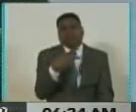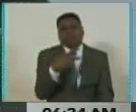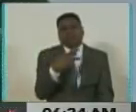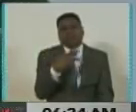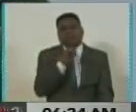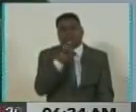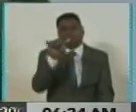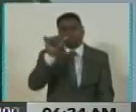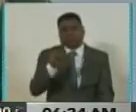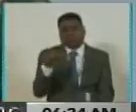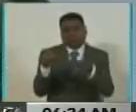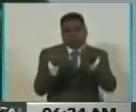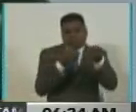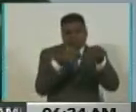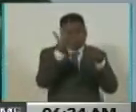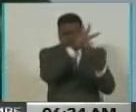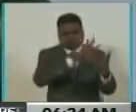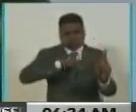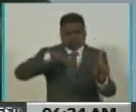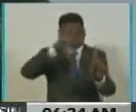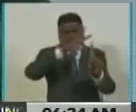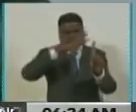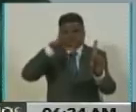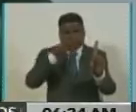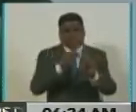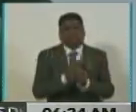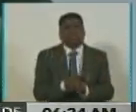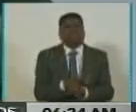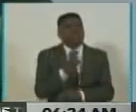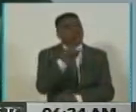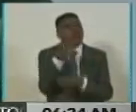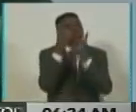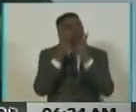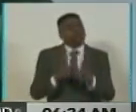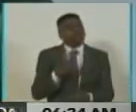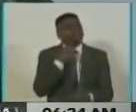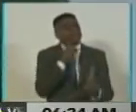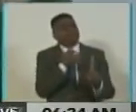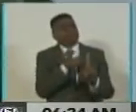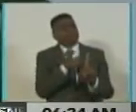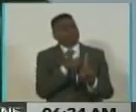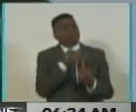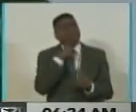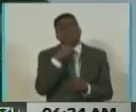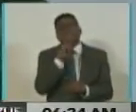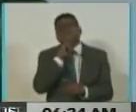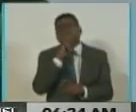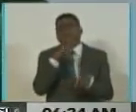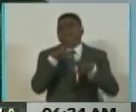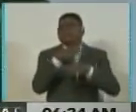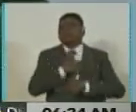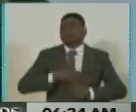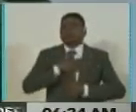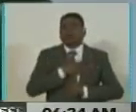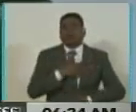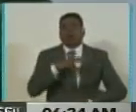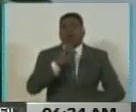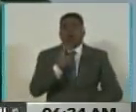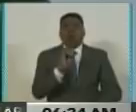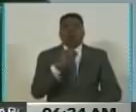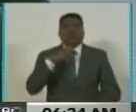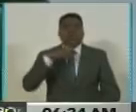¿sí? Una perversión política. Y tú tomas la decisión de con quién te sientes más cómoda o cuál medio te está reseñando